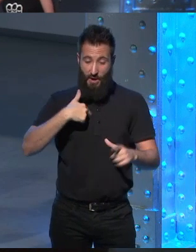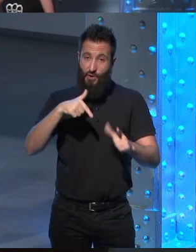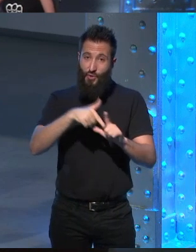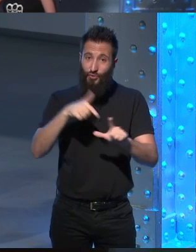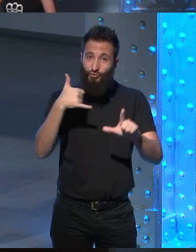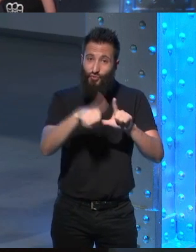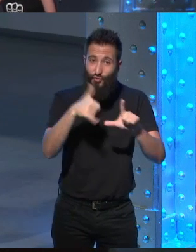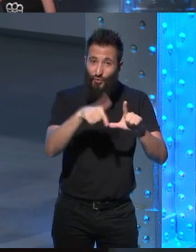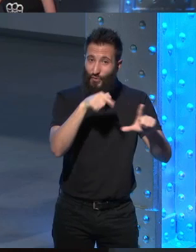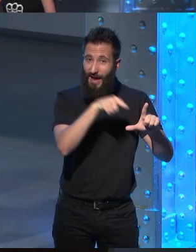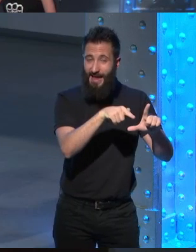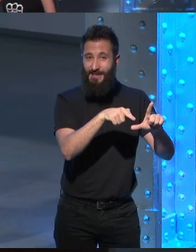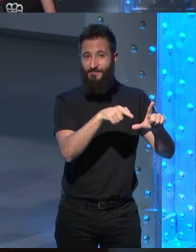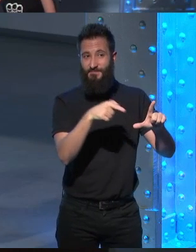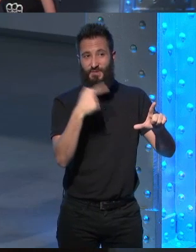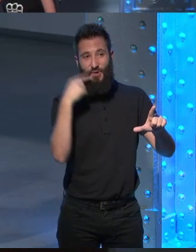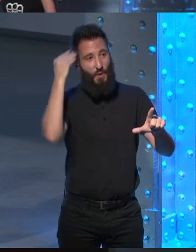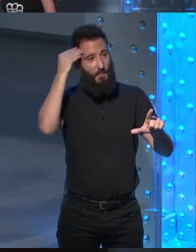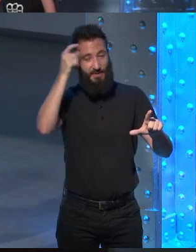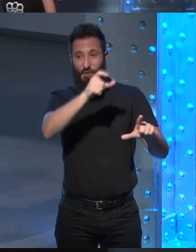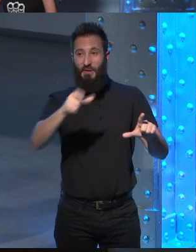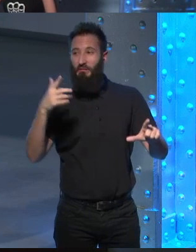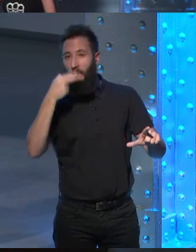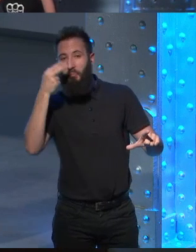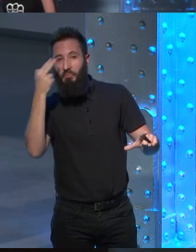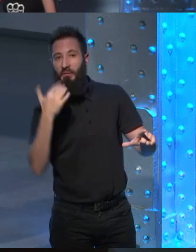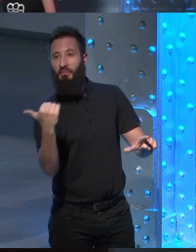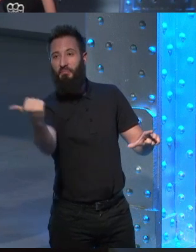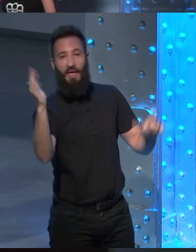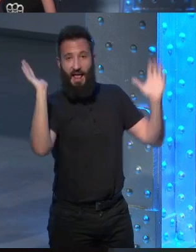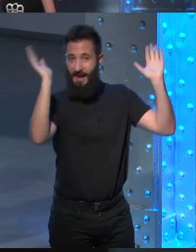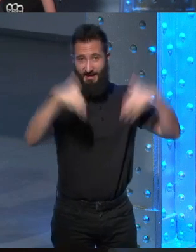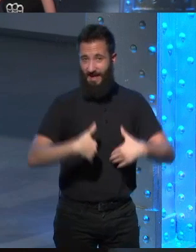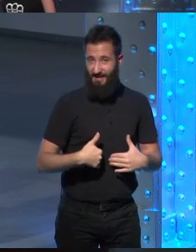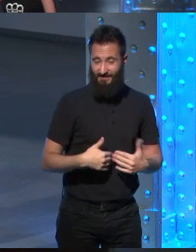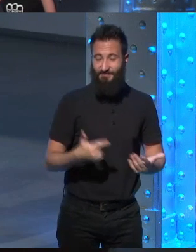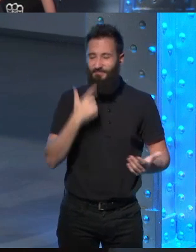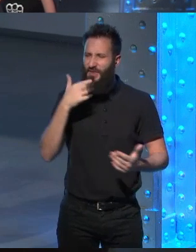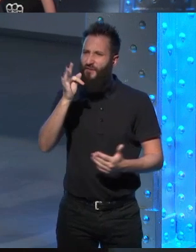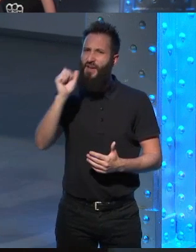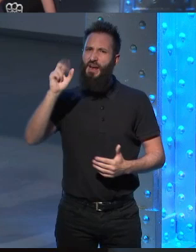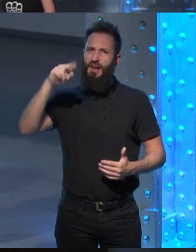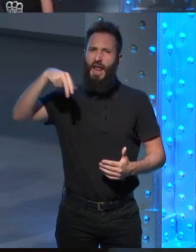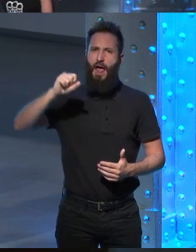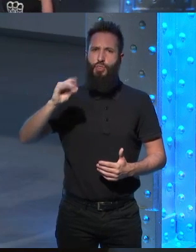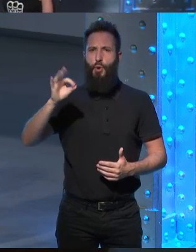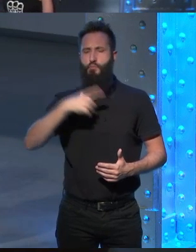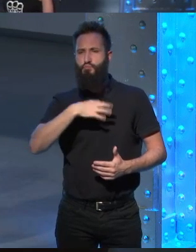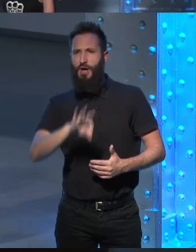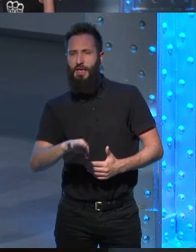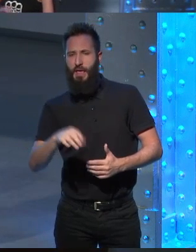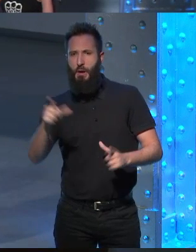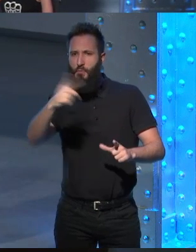no di tiempo a que nadie se interesara por lo que hacía. Fernando, ¿y vosotros habéis encontrado de repente alguno de vuestros gráficos, de